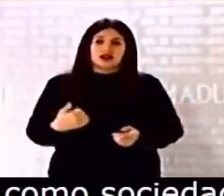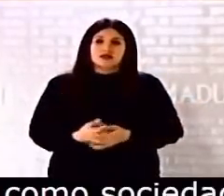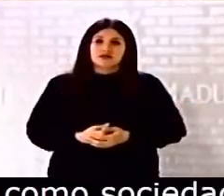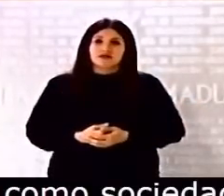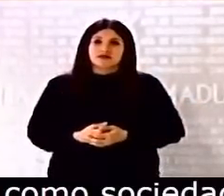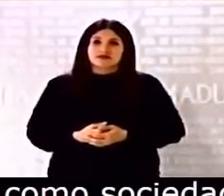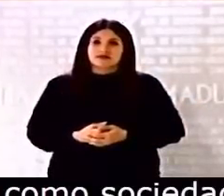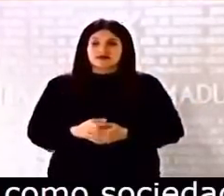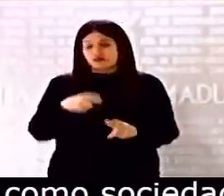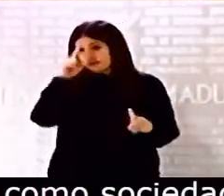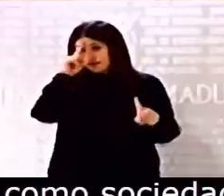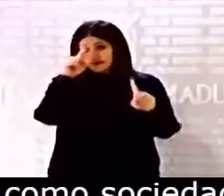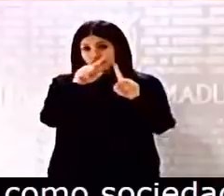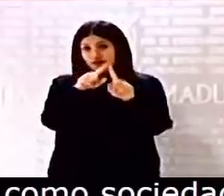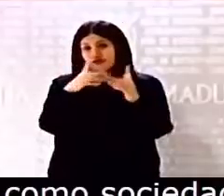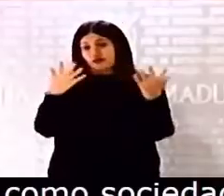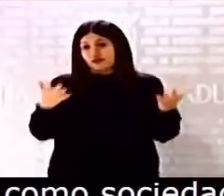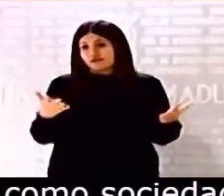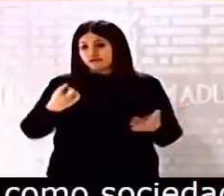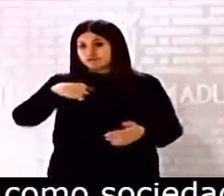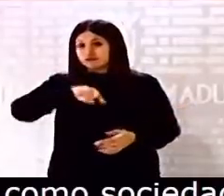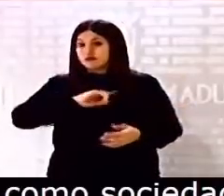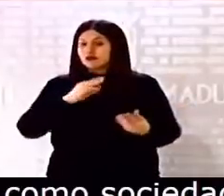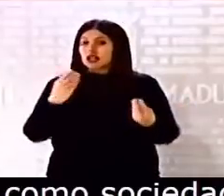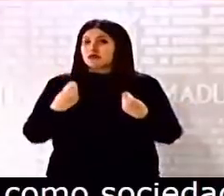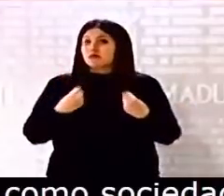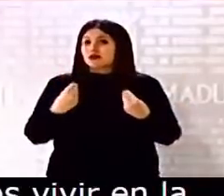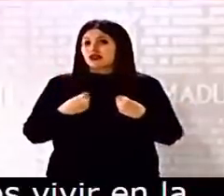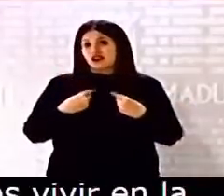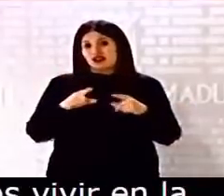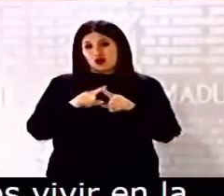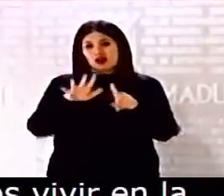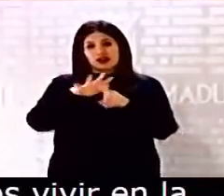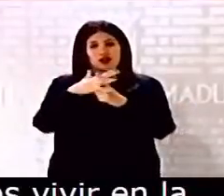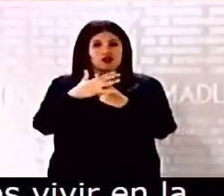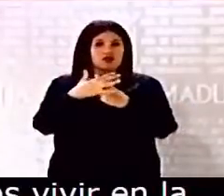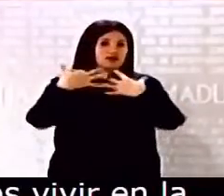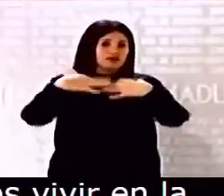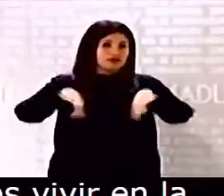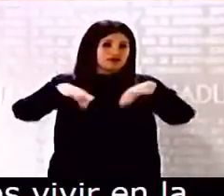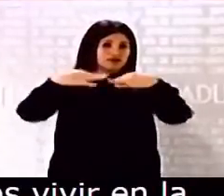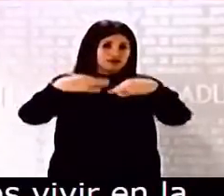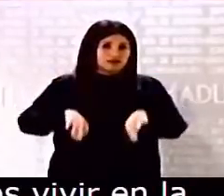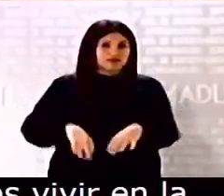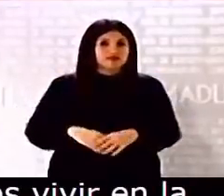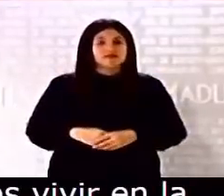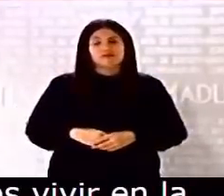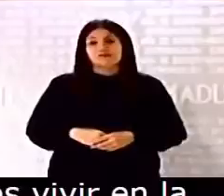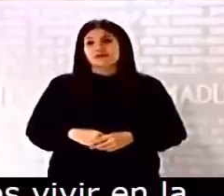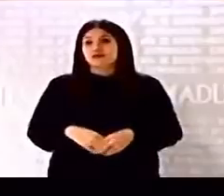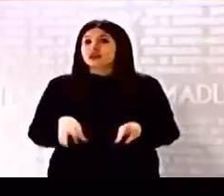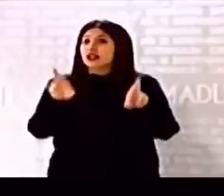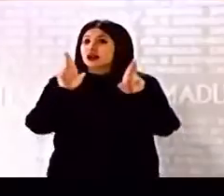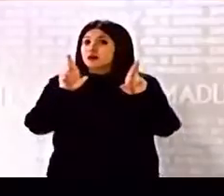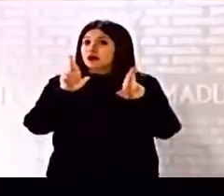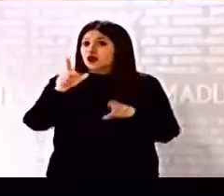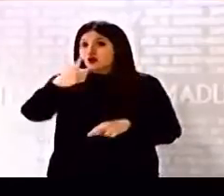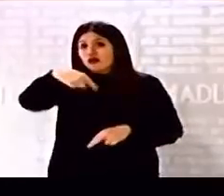podamos vivir en la mejor de las normalidades. Espero que así lo